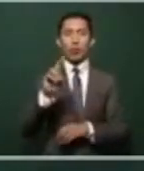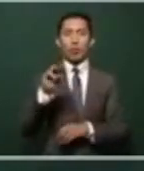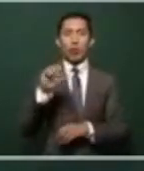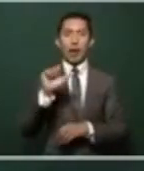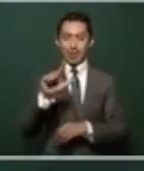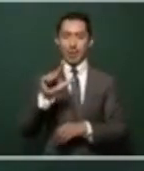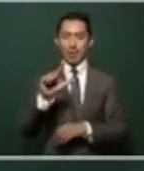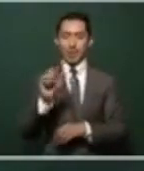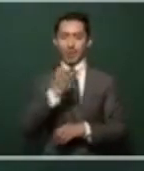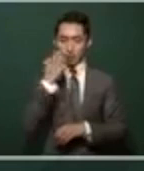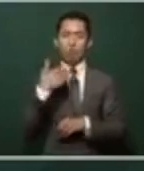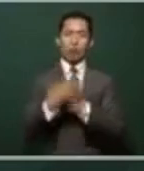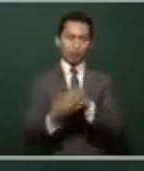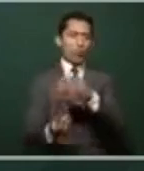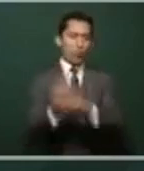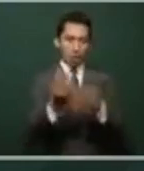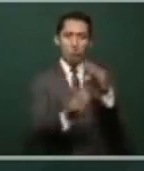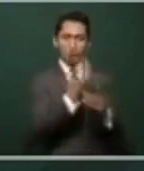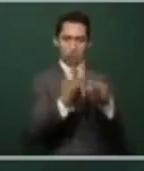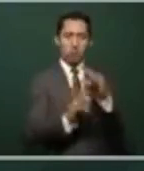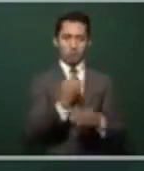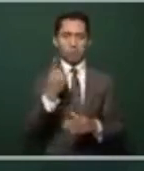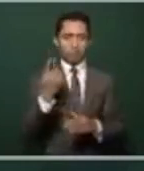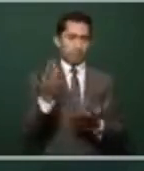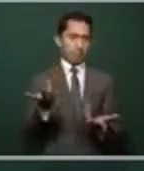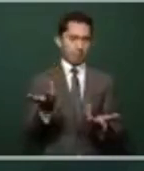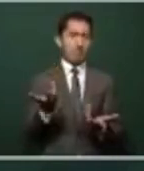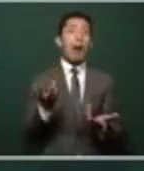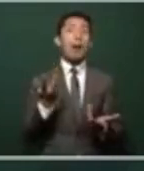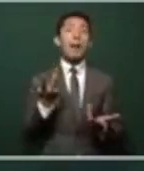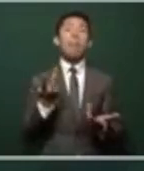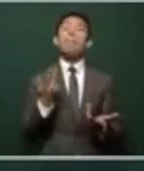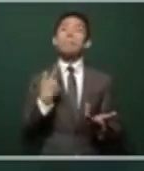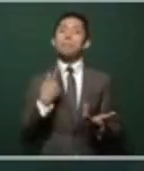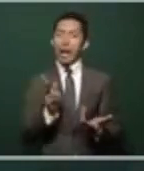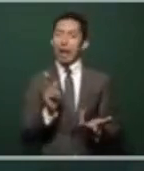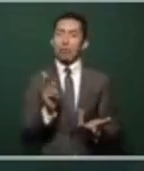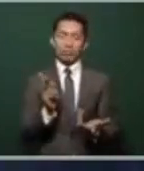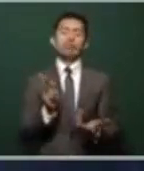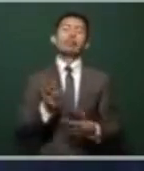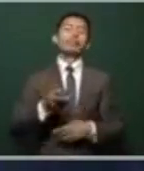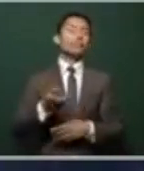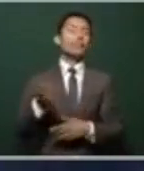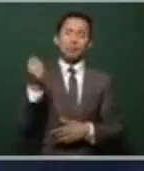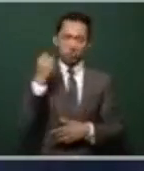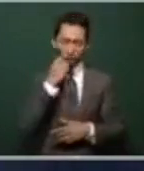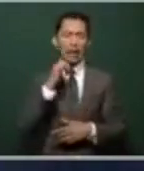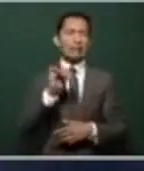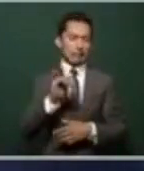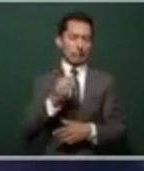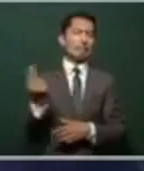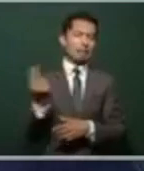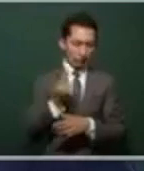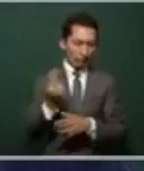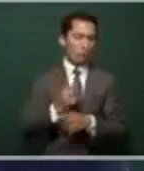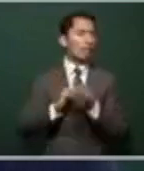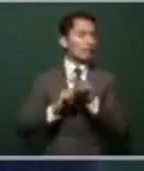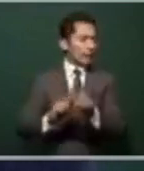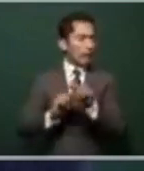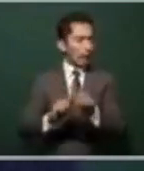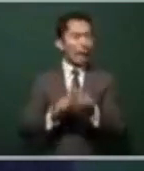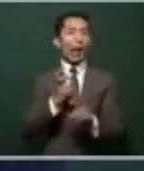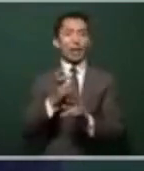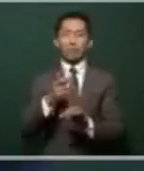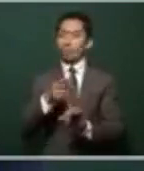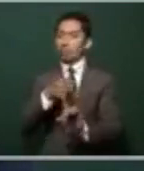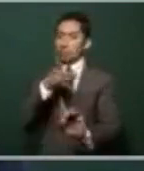Pero de todas maneras tenemos que ir hacia el